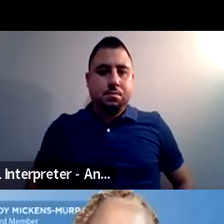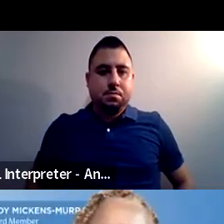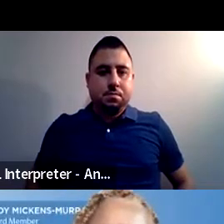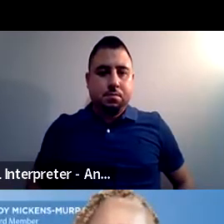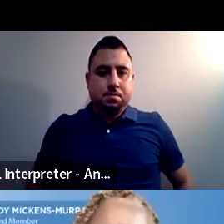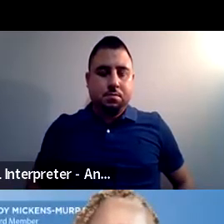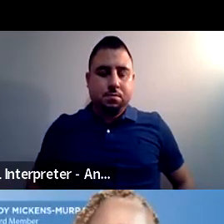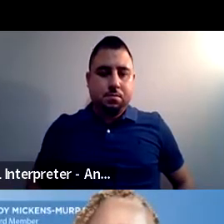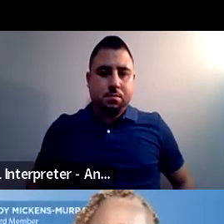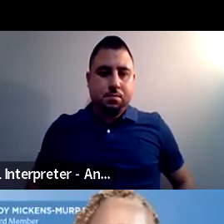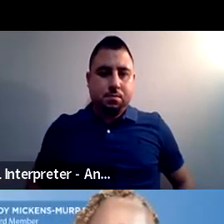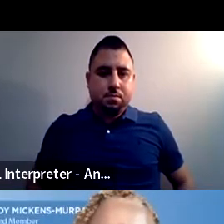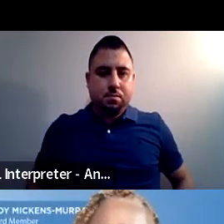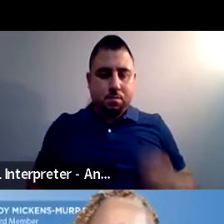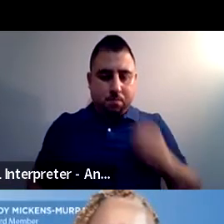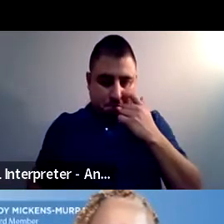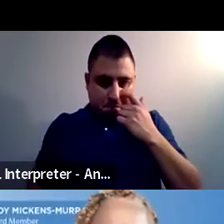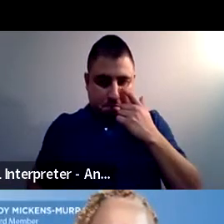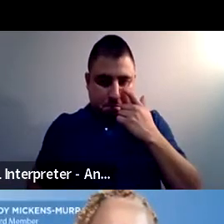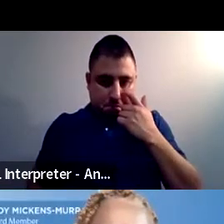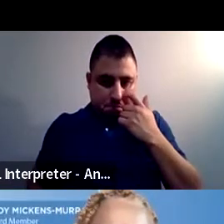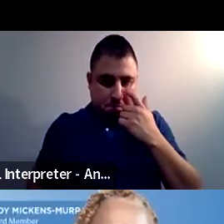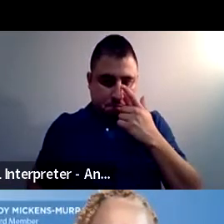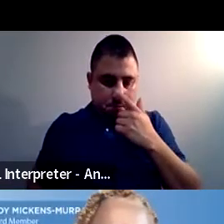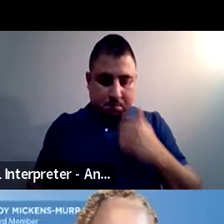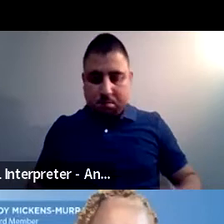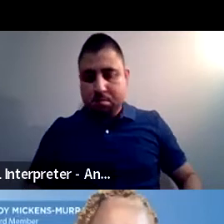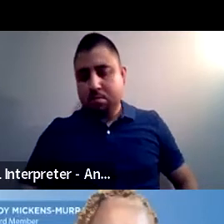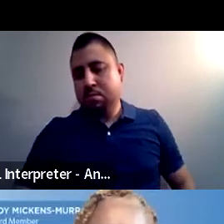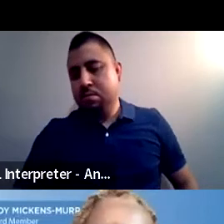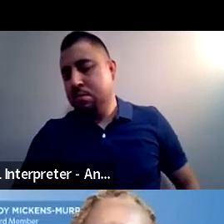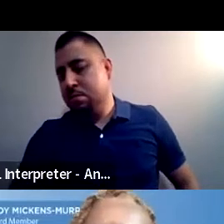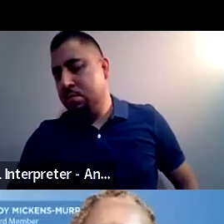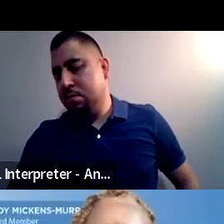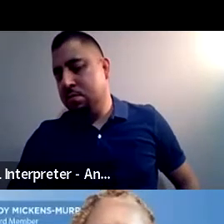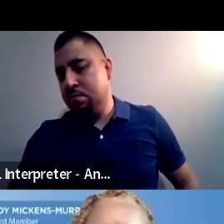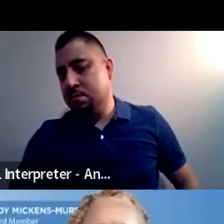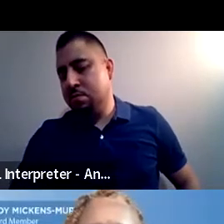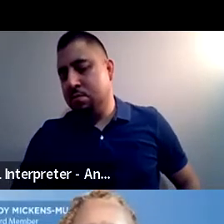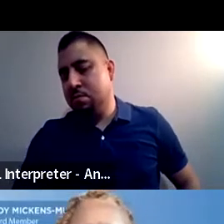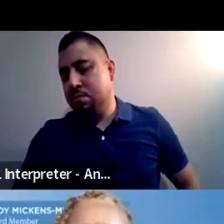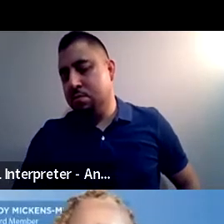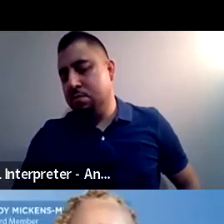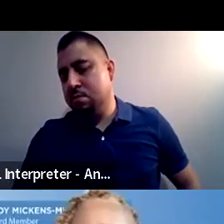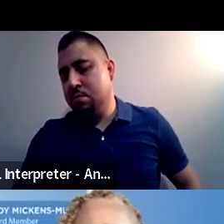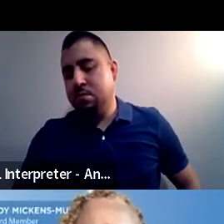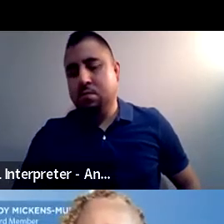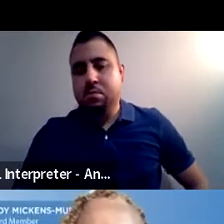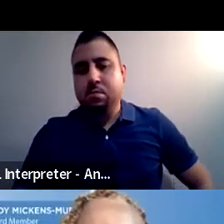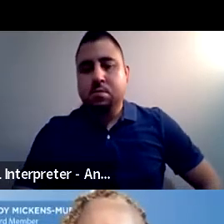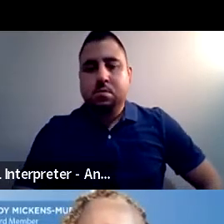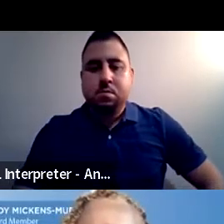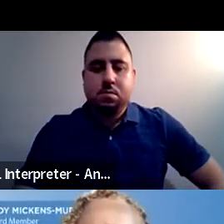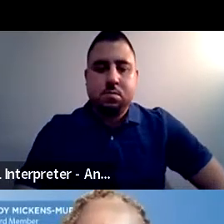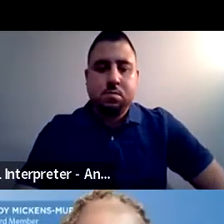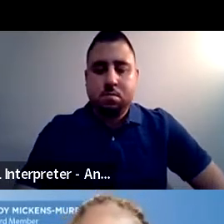el cambio. Porque mi hijo, por ejemplo, estudió en la Francis Bush en pandemia más, virtual. Okay.